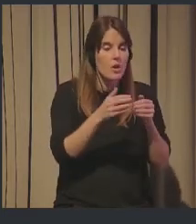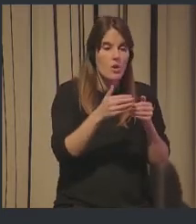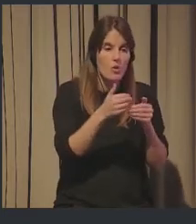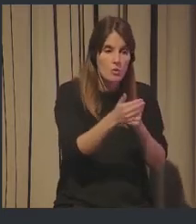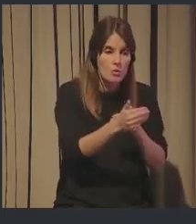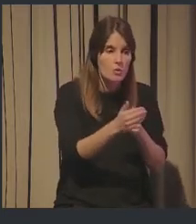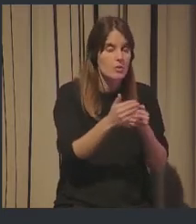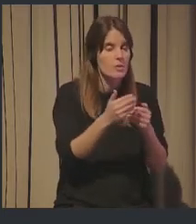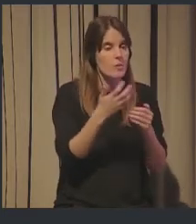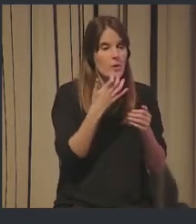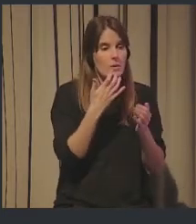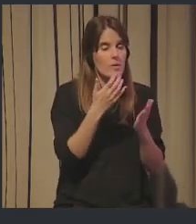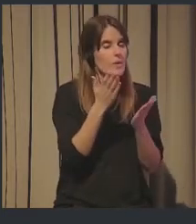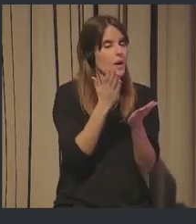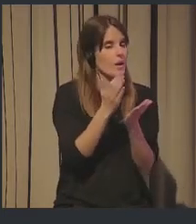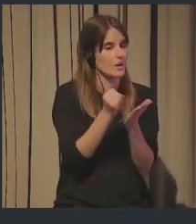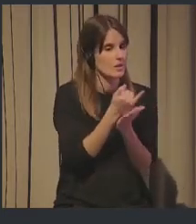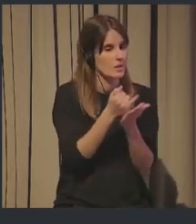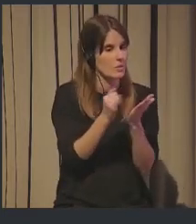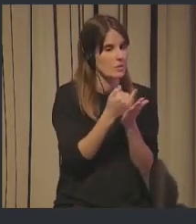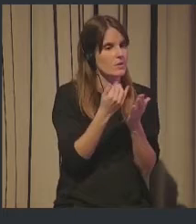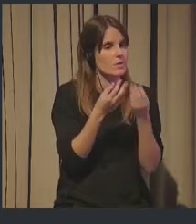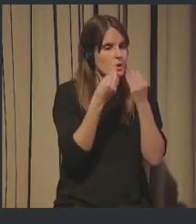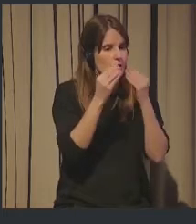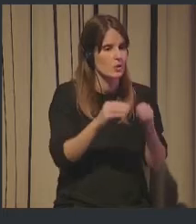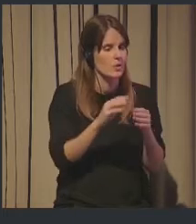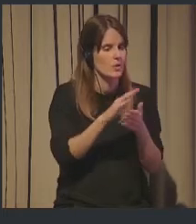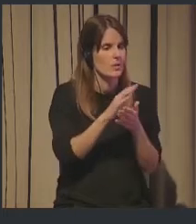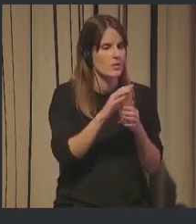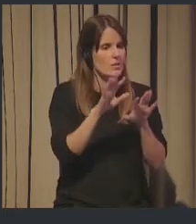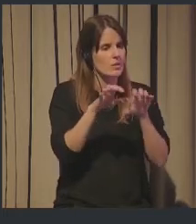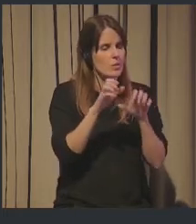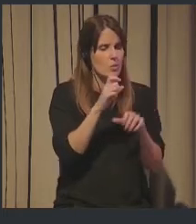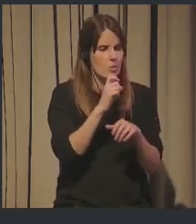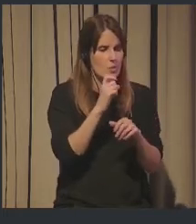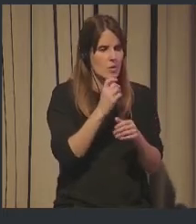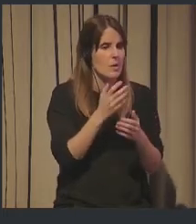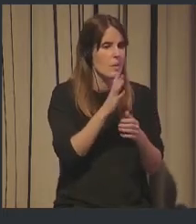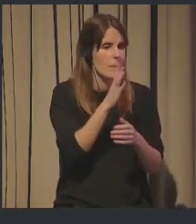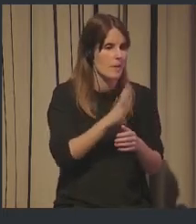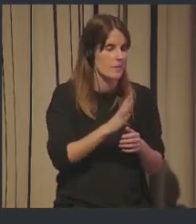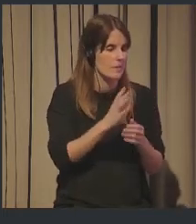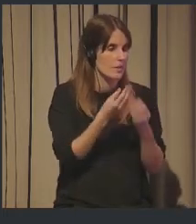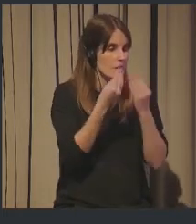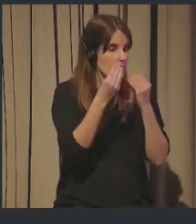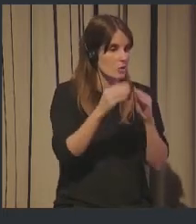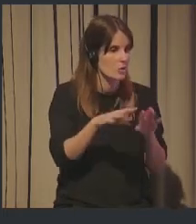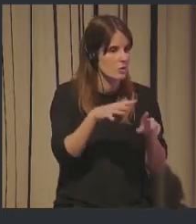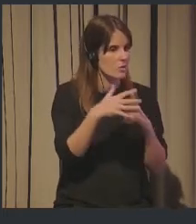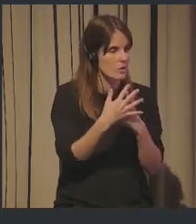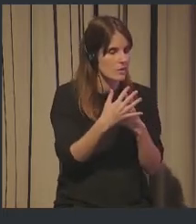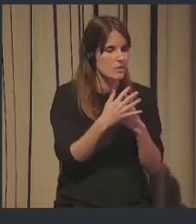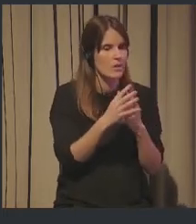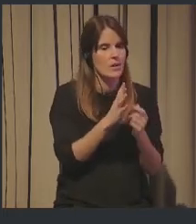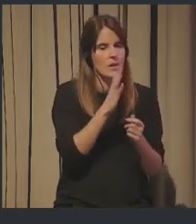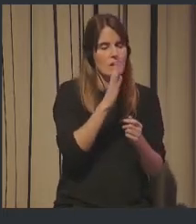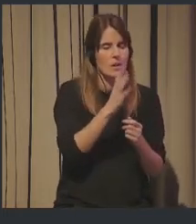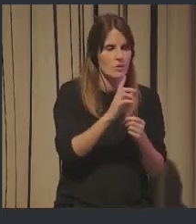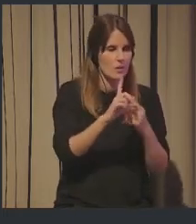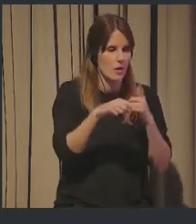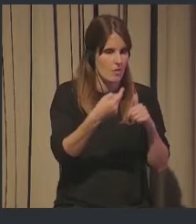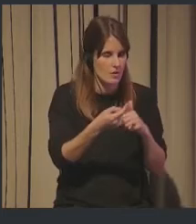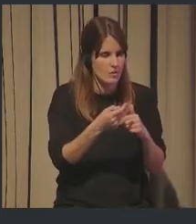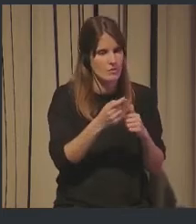de historia? Parece ser que todo se ha producido de acuerdo con algún tipo de causa inevitable o efecto, causa, efecto, causa, efecto y causa,